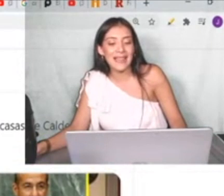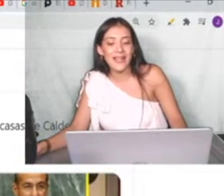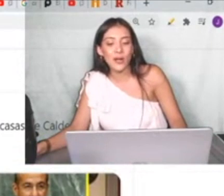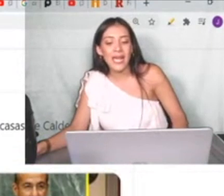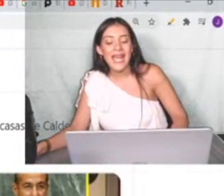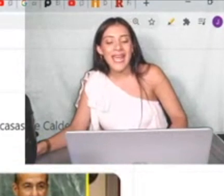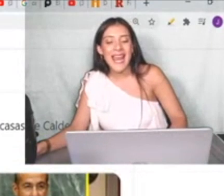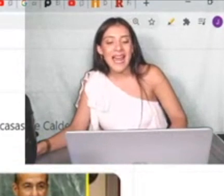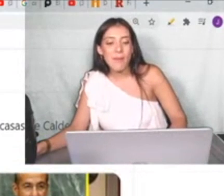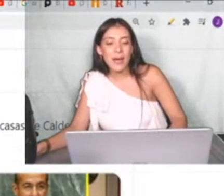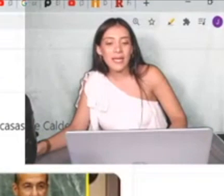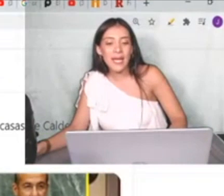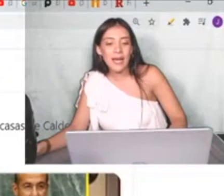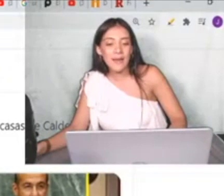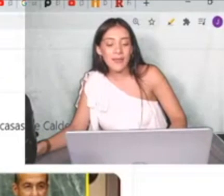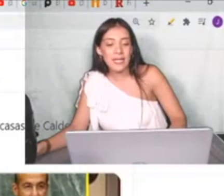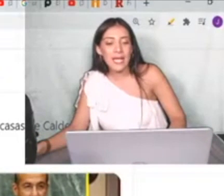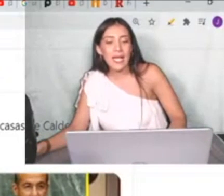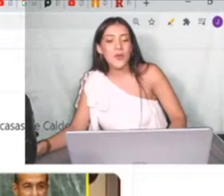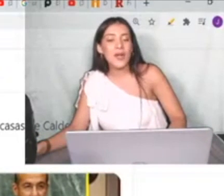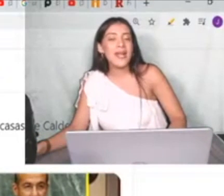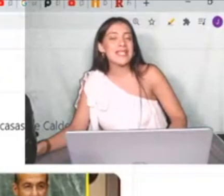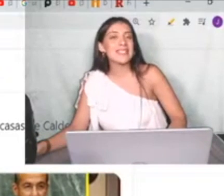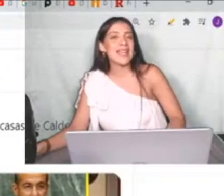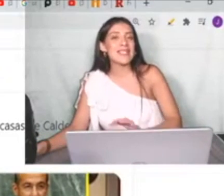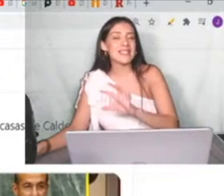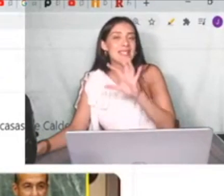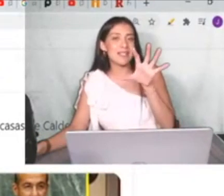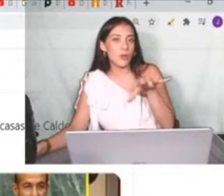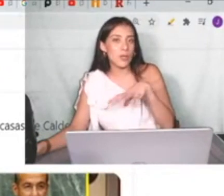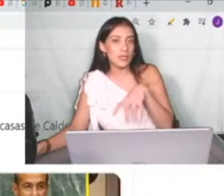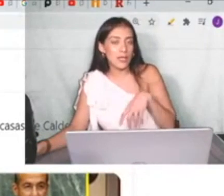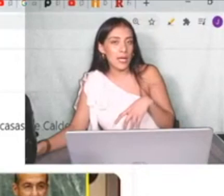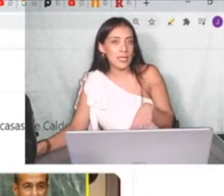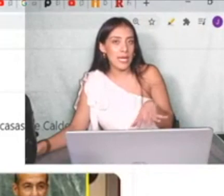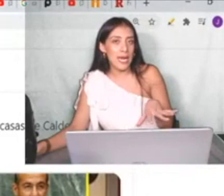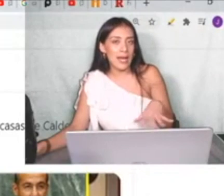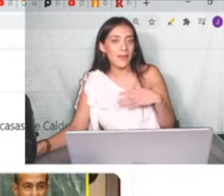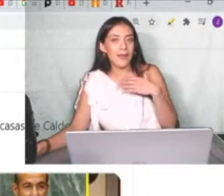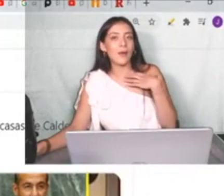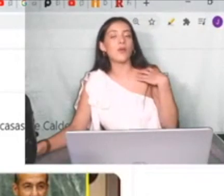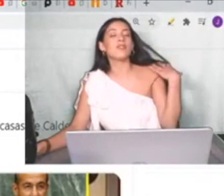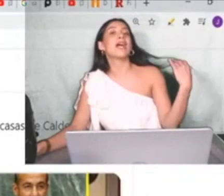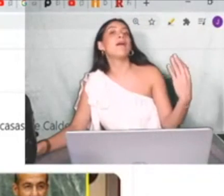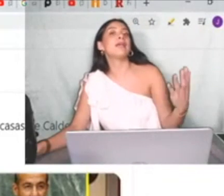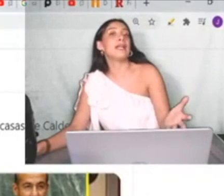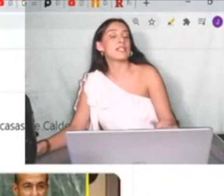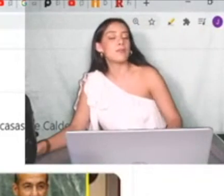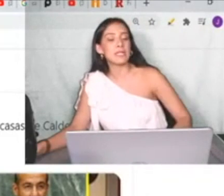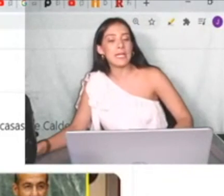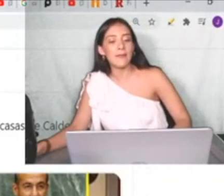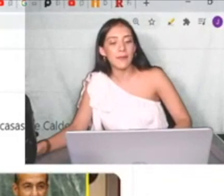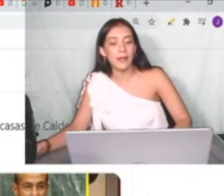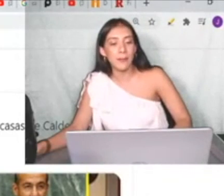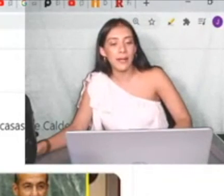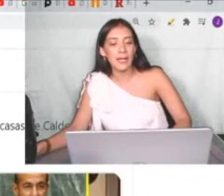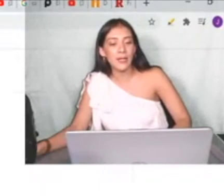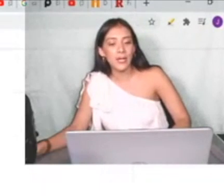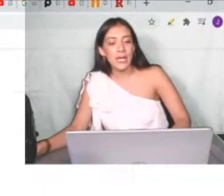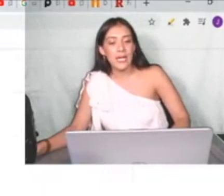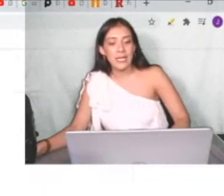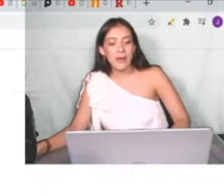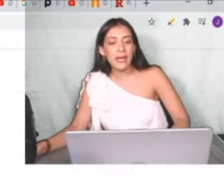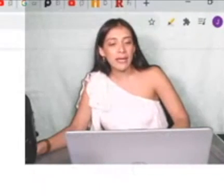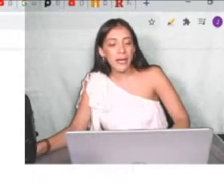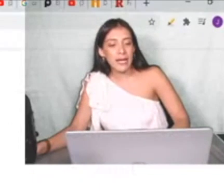casas de Calderón en la playa, le entras, y una de las casas que se encuentran ahí era de, o llegaba ahí el expresidente Felipe